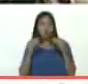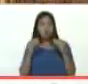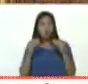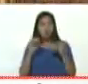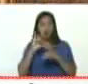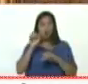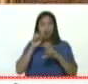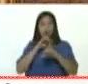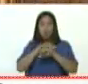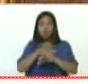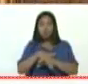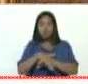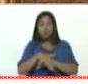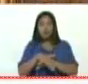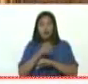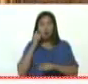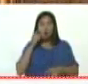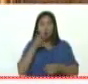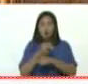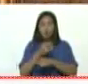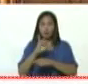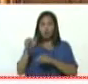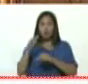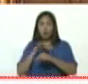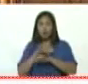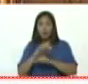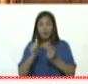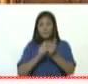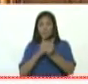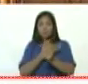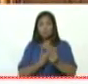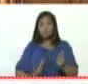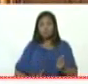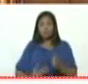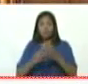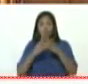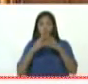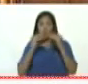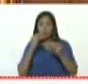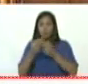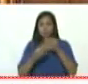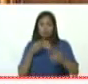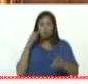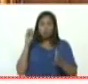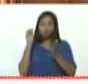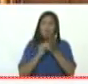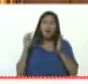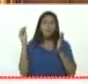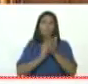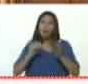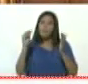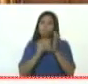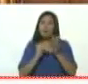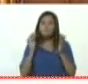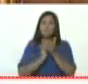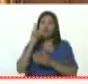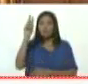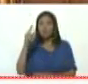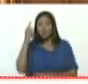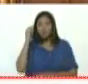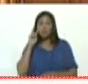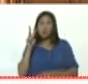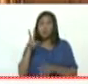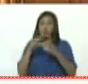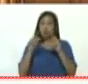Jorge Rodríguez. Todas esas órdenes para Jorge, que es el vicepresidente. Todo lo tiene que hacer. Yo lo fastidio a él todos los días. Porque yo veo